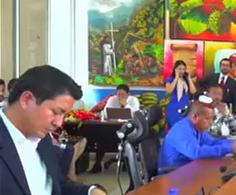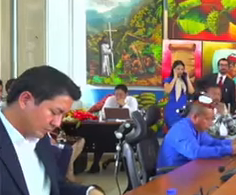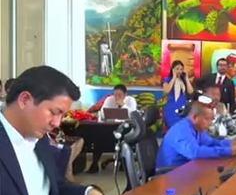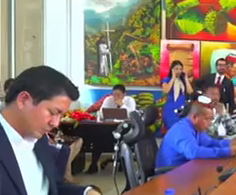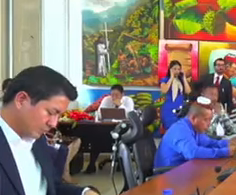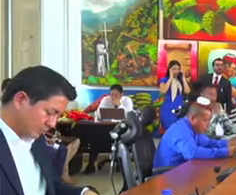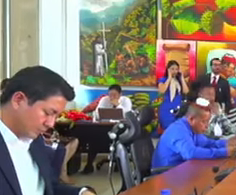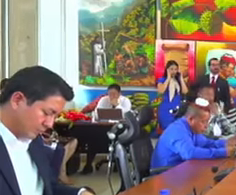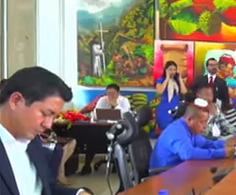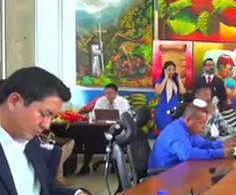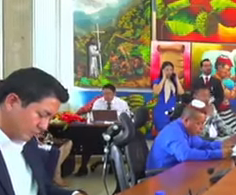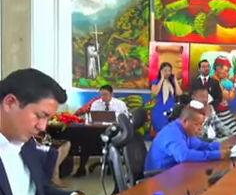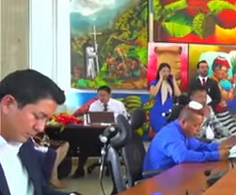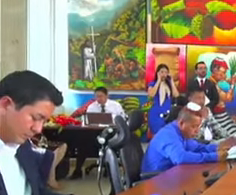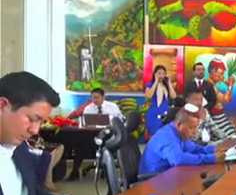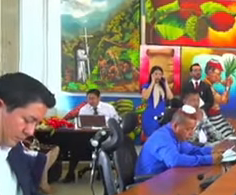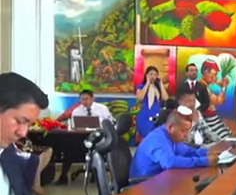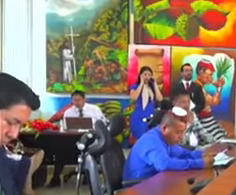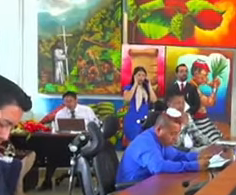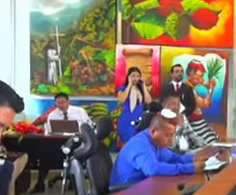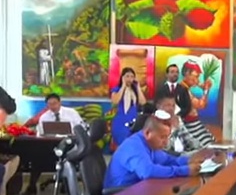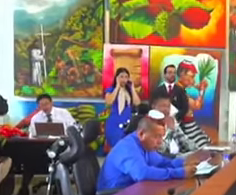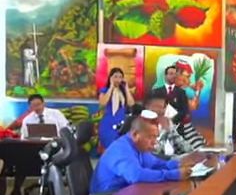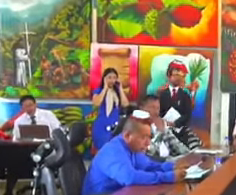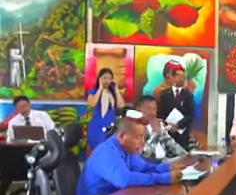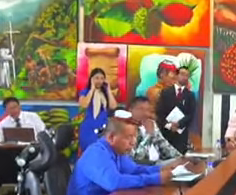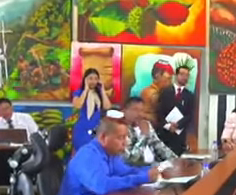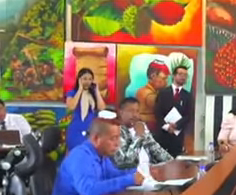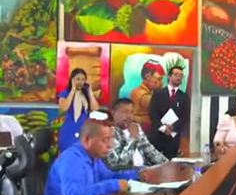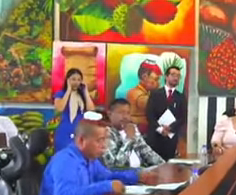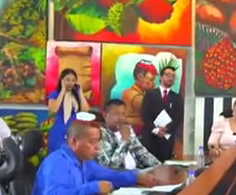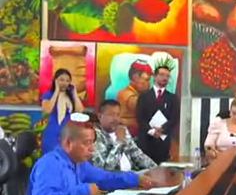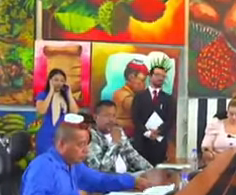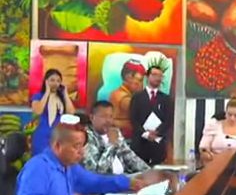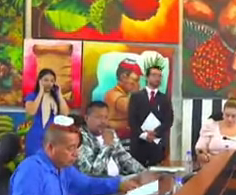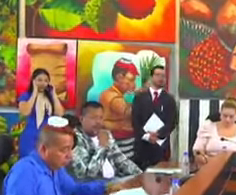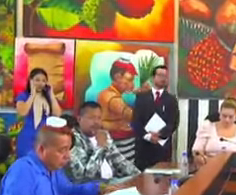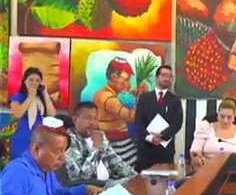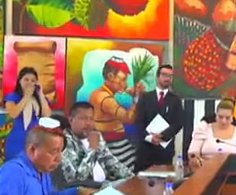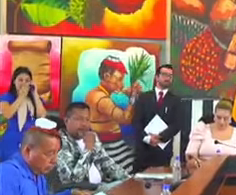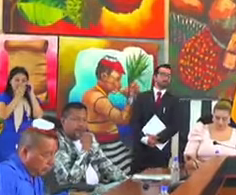escucha, Normita, Clarita.